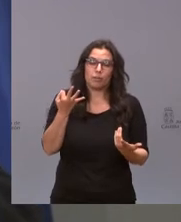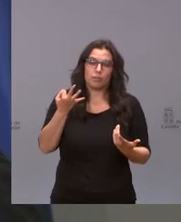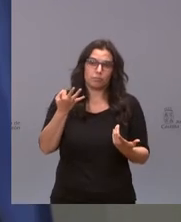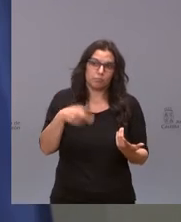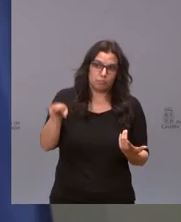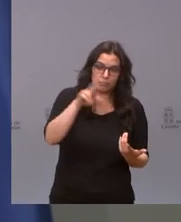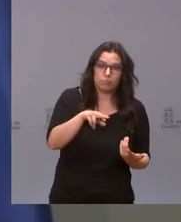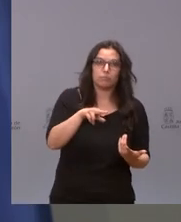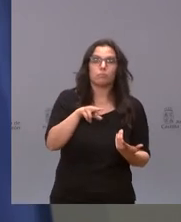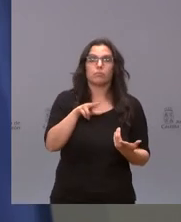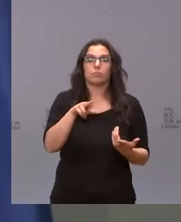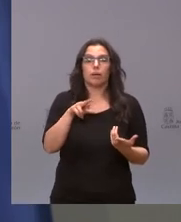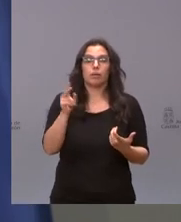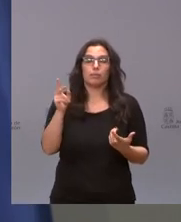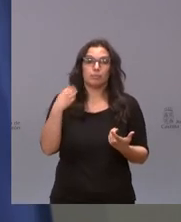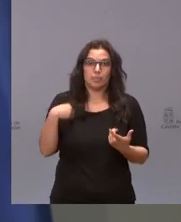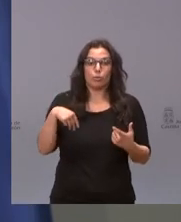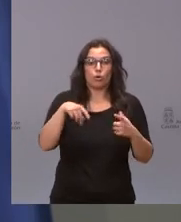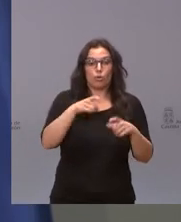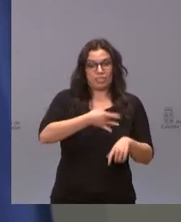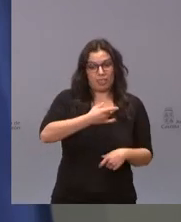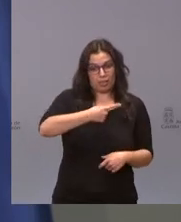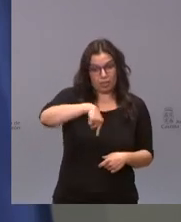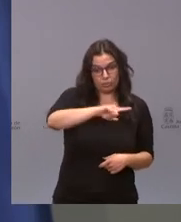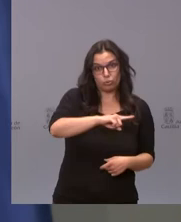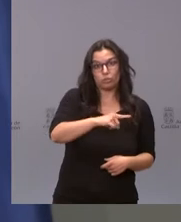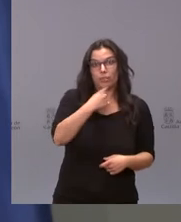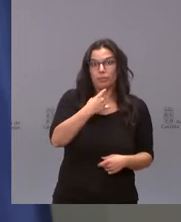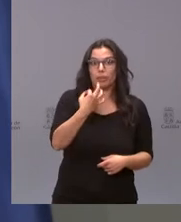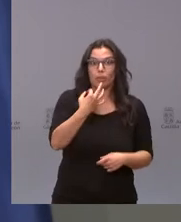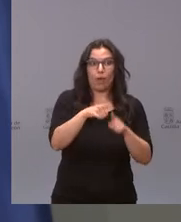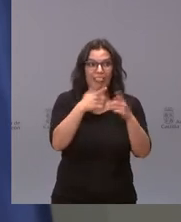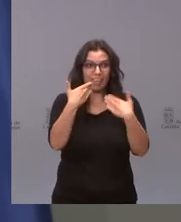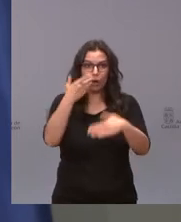agentes del diálogo social que el diálogo no es imposición